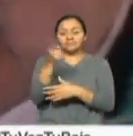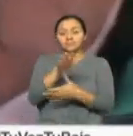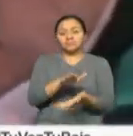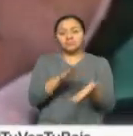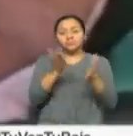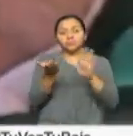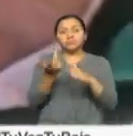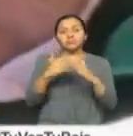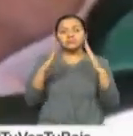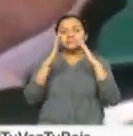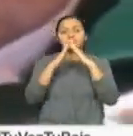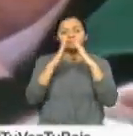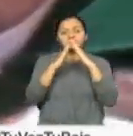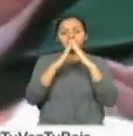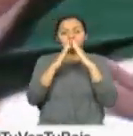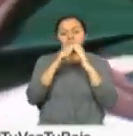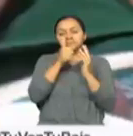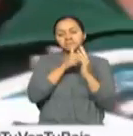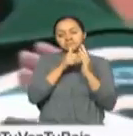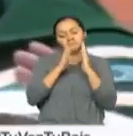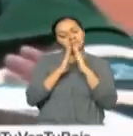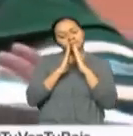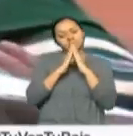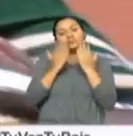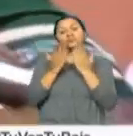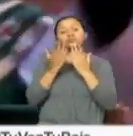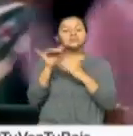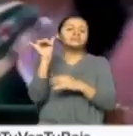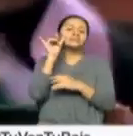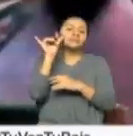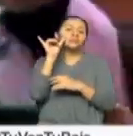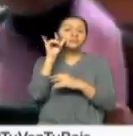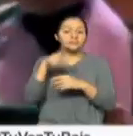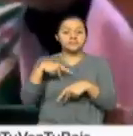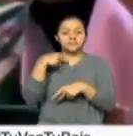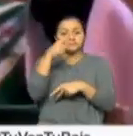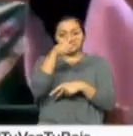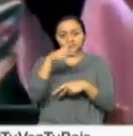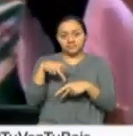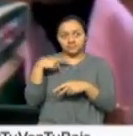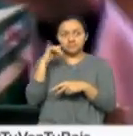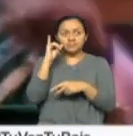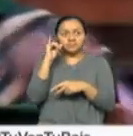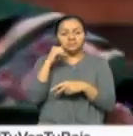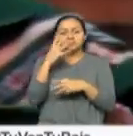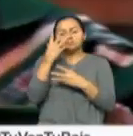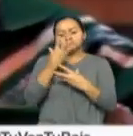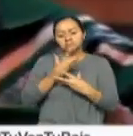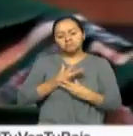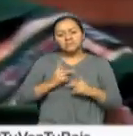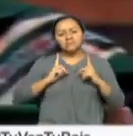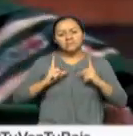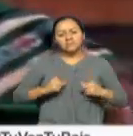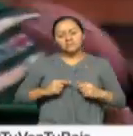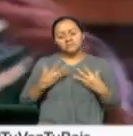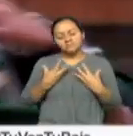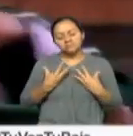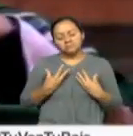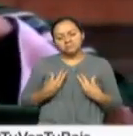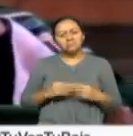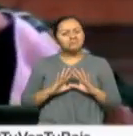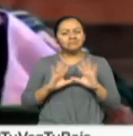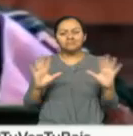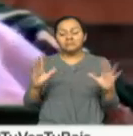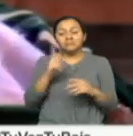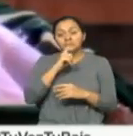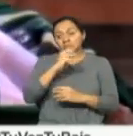su habitación privada de La Armenia, ubicado en el Valle de los Chillos, tras un progresivo deterioro de su salud. Esta información la